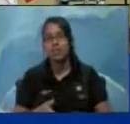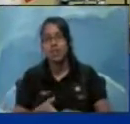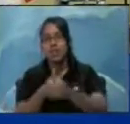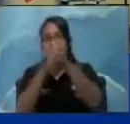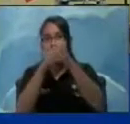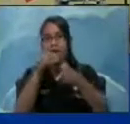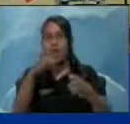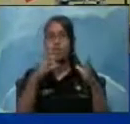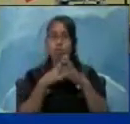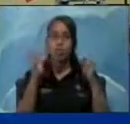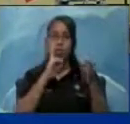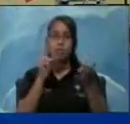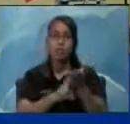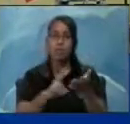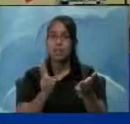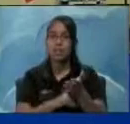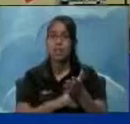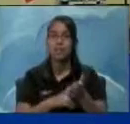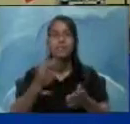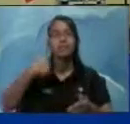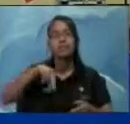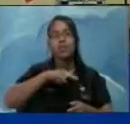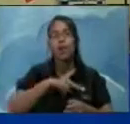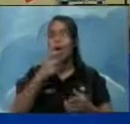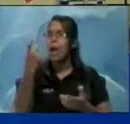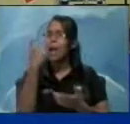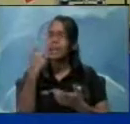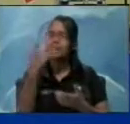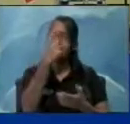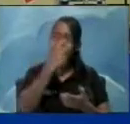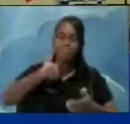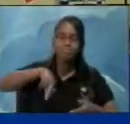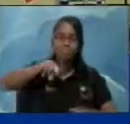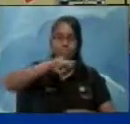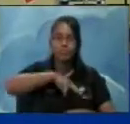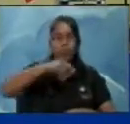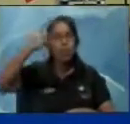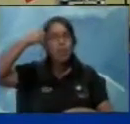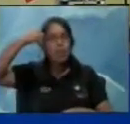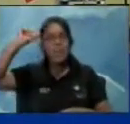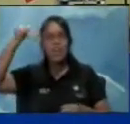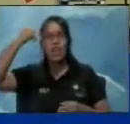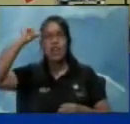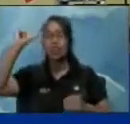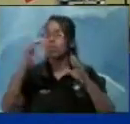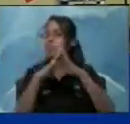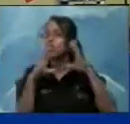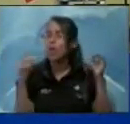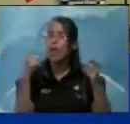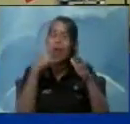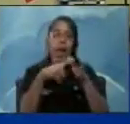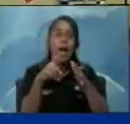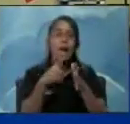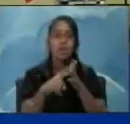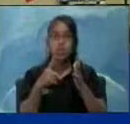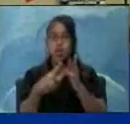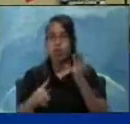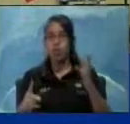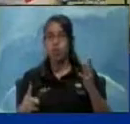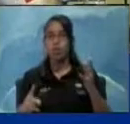verdad Nos enseñará y nos recordará todas las